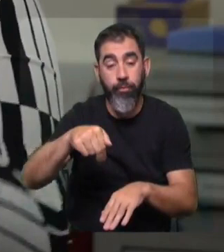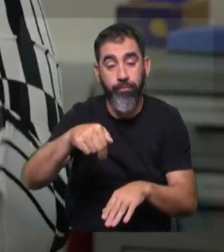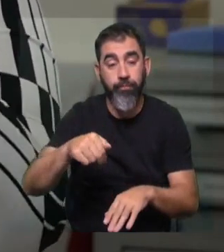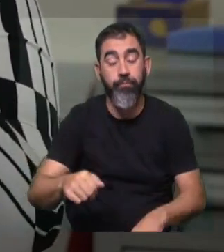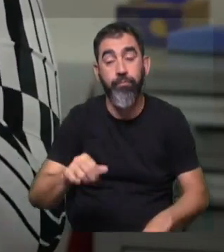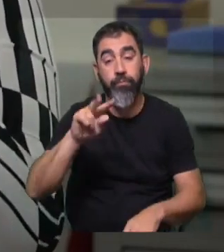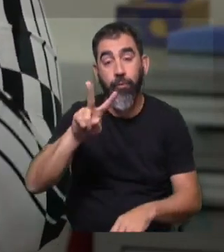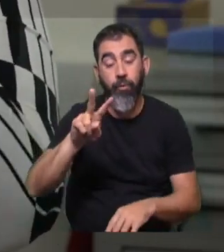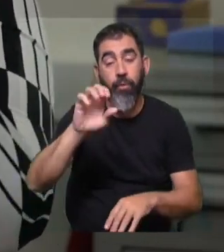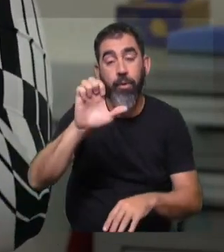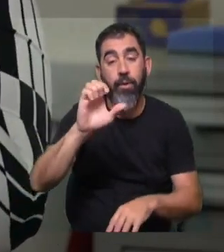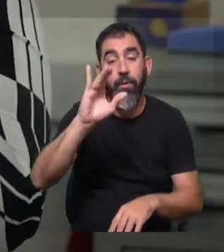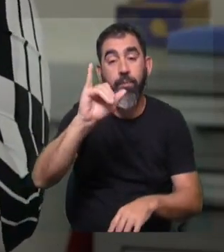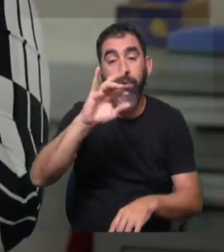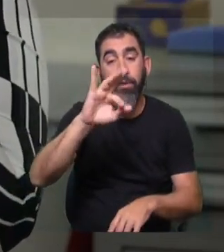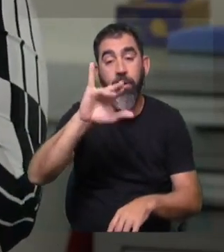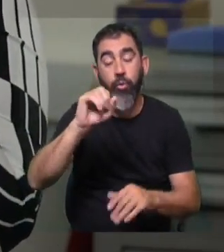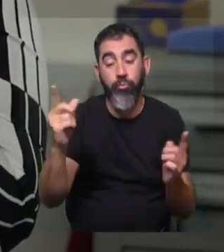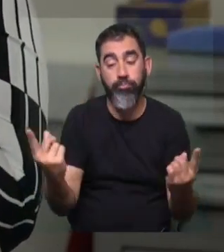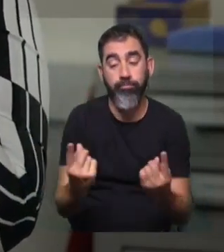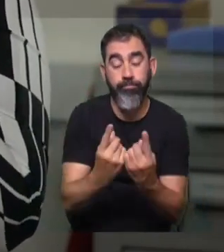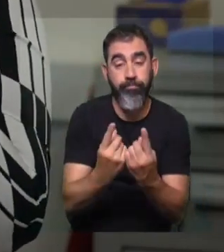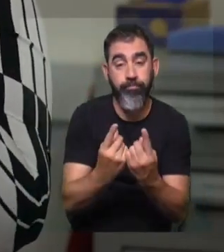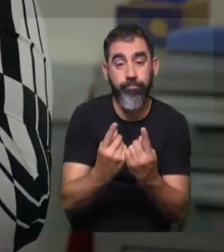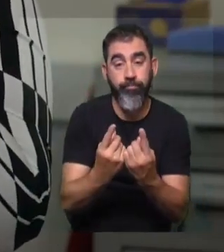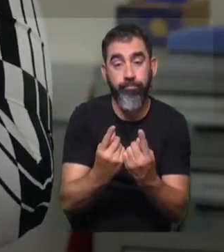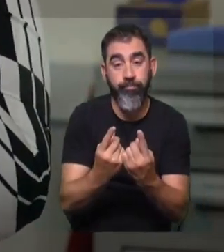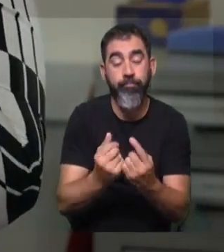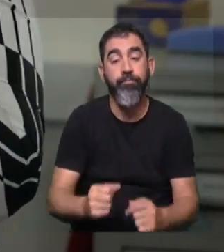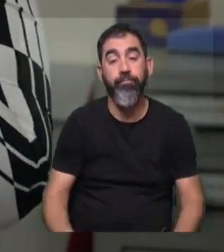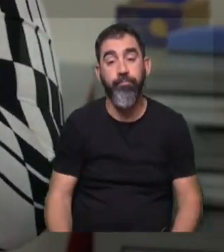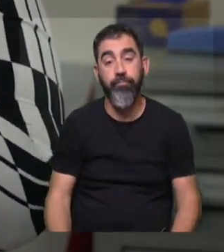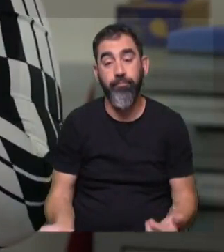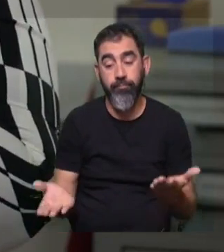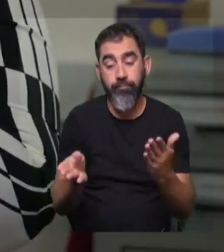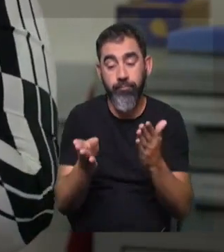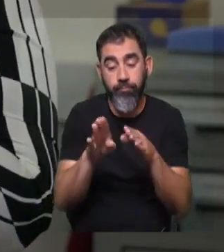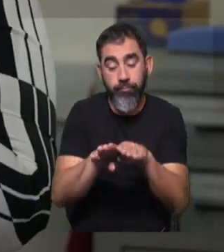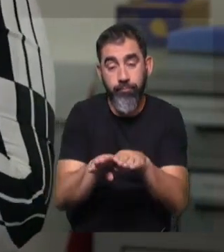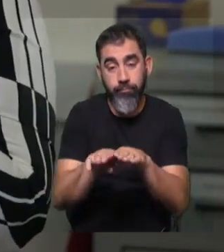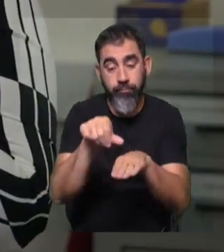dos epitelios se encuentran para cubrir una abertura